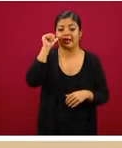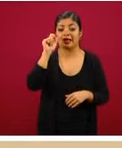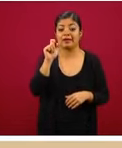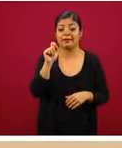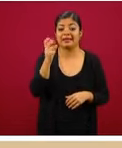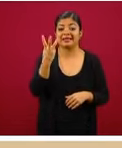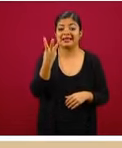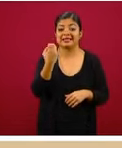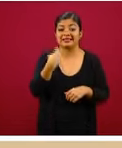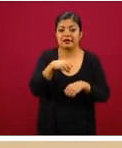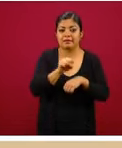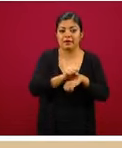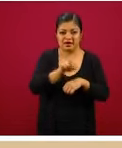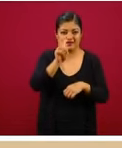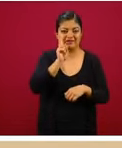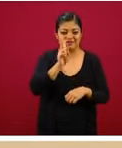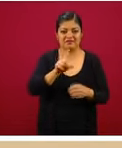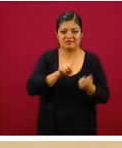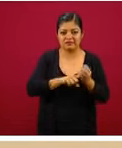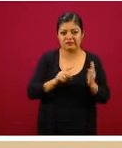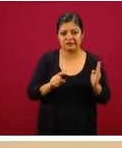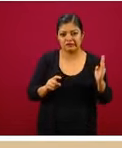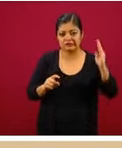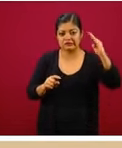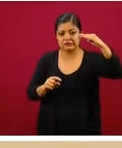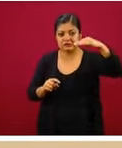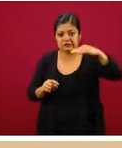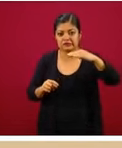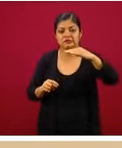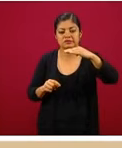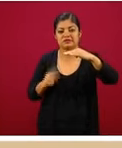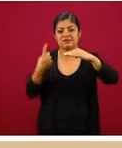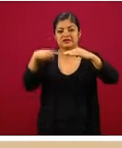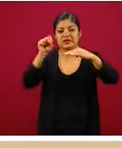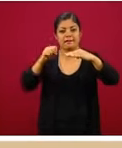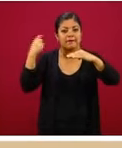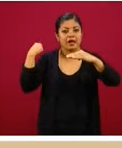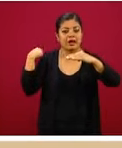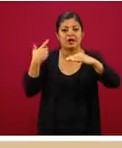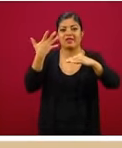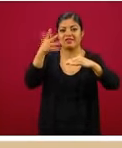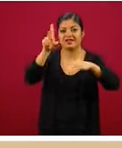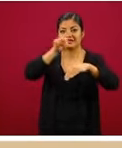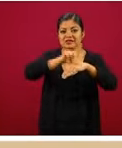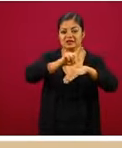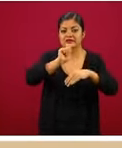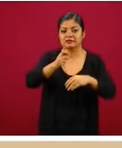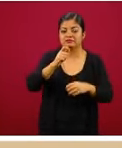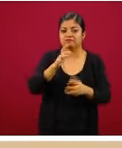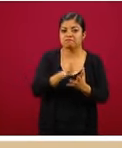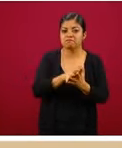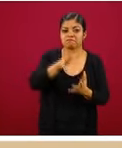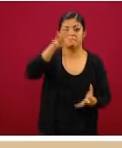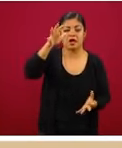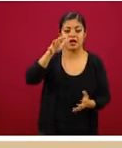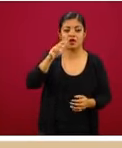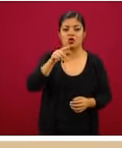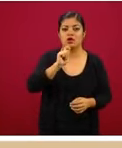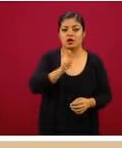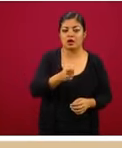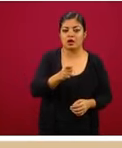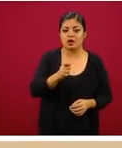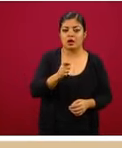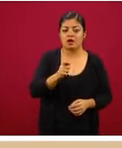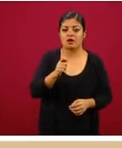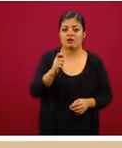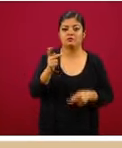23, pero como ustedes ven, son precisamente la semana pasada o los últimos 10 días donde se concentran la mayoría de